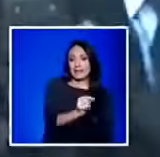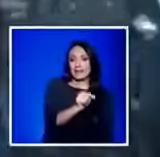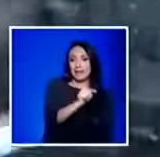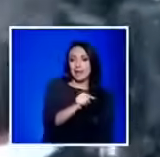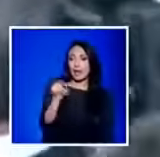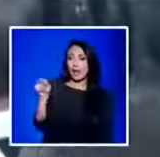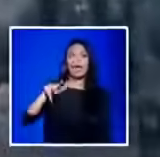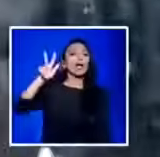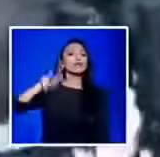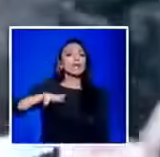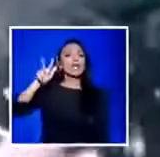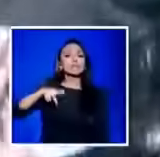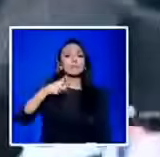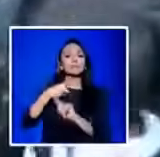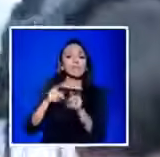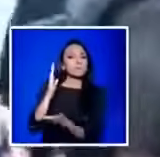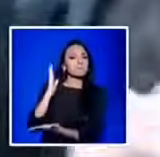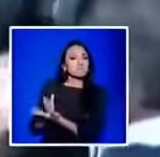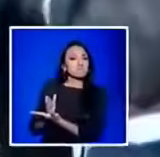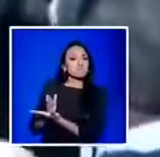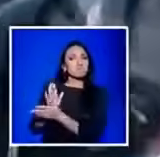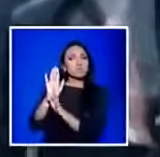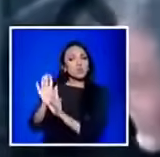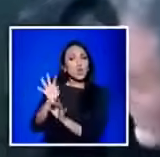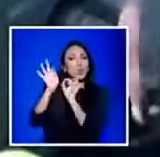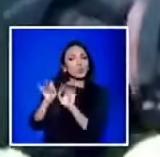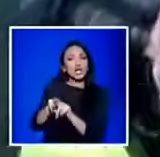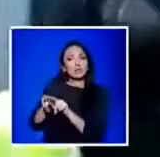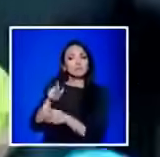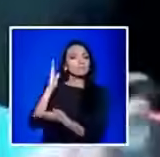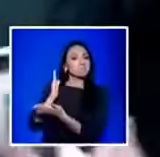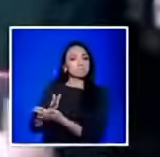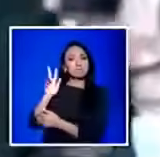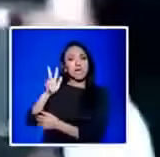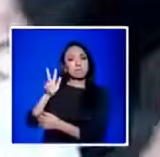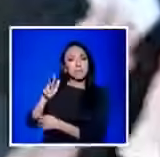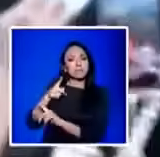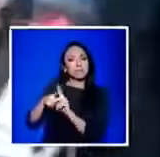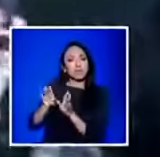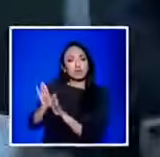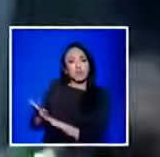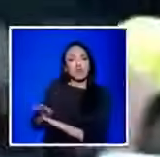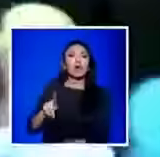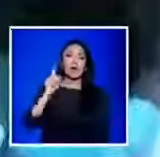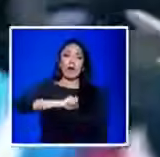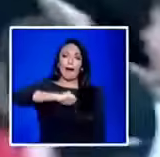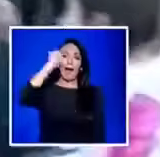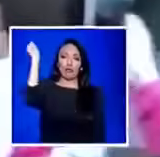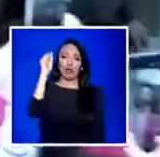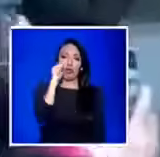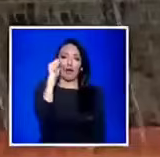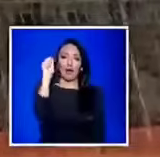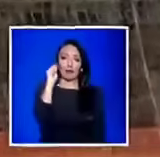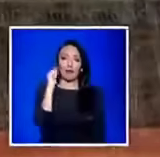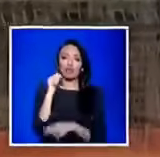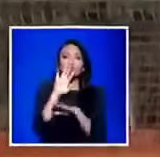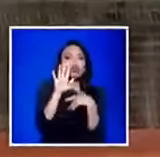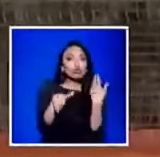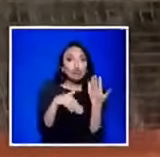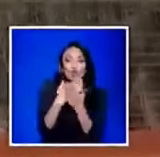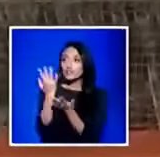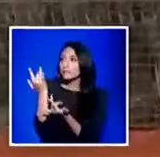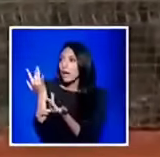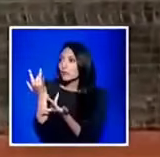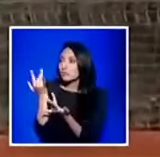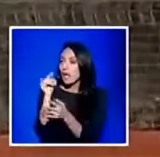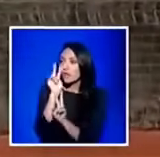de 3 meses y medio que no disputaba un partido oficial. Triunfó por 6-2 y también 6-3. La afición le esperaba muchísimas